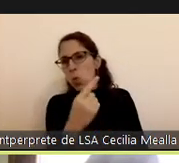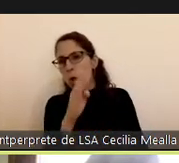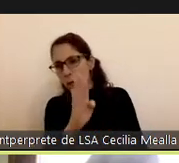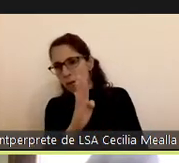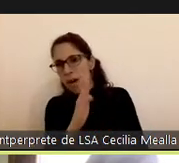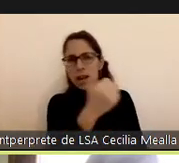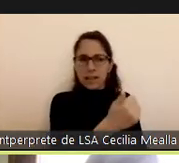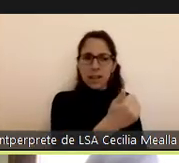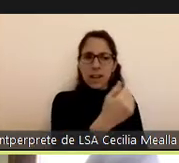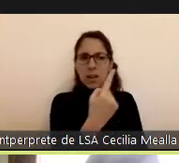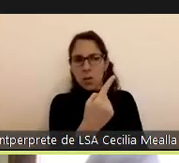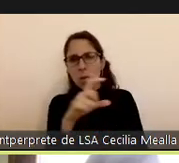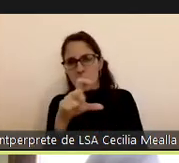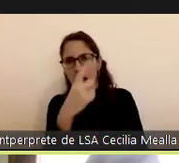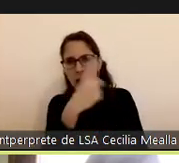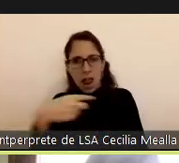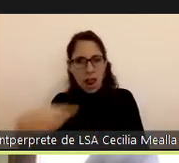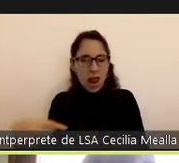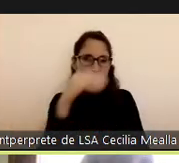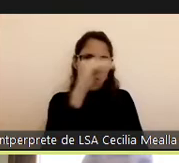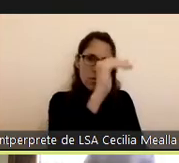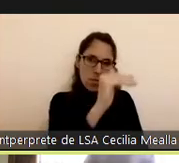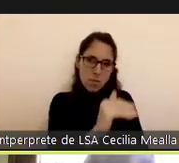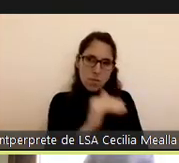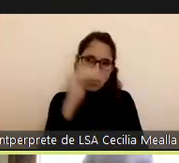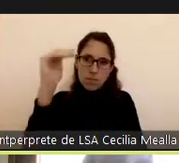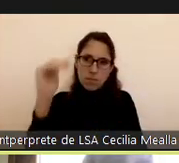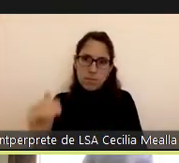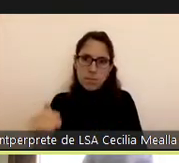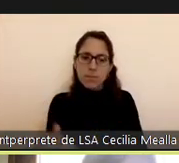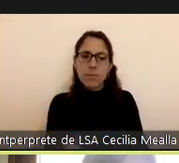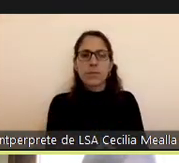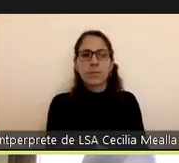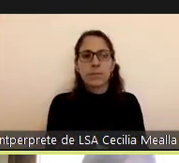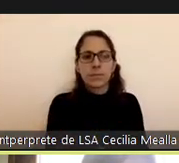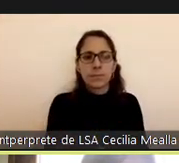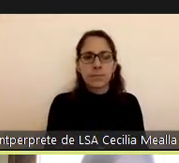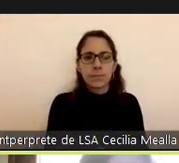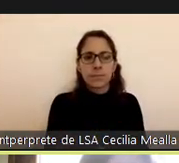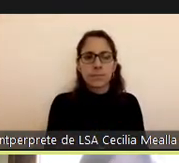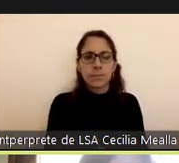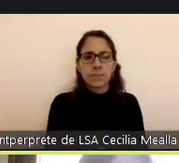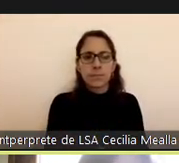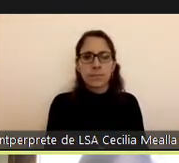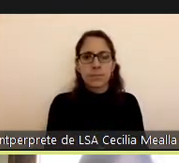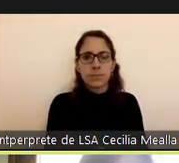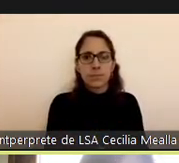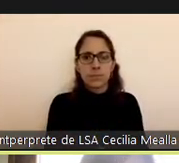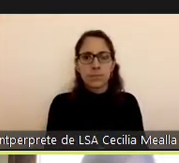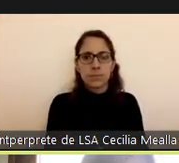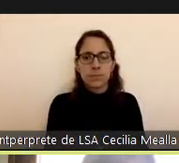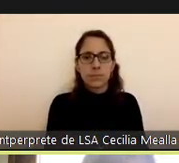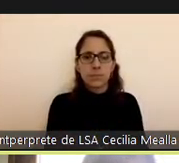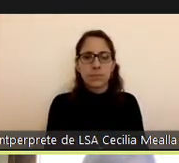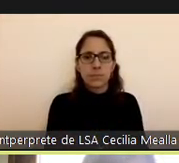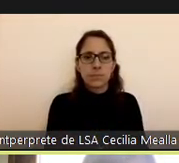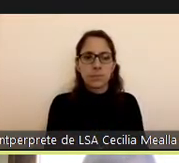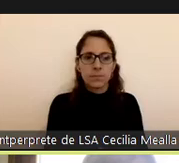Meli, en el calendario voy a fijar. Dale, dale. Fíjate, dale.